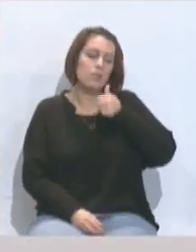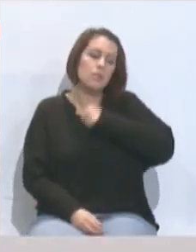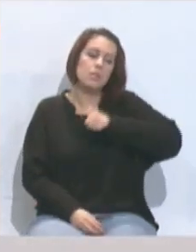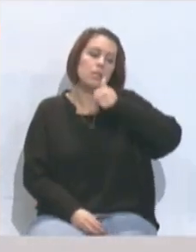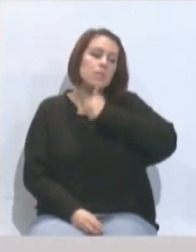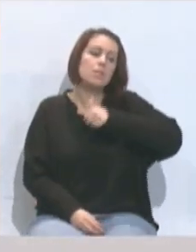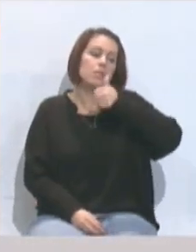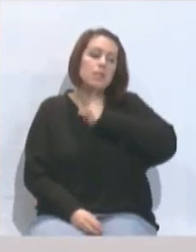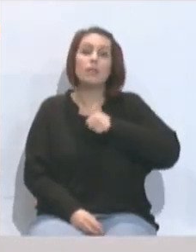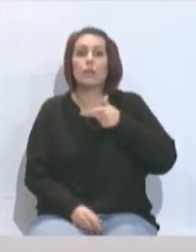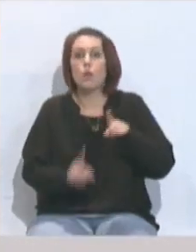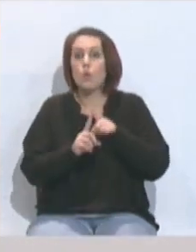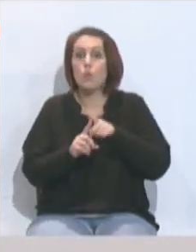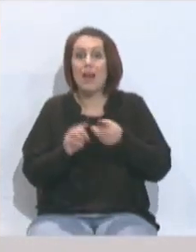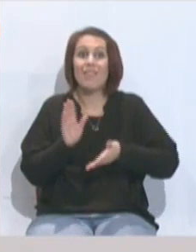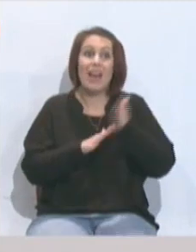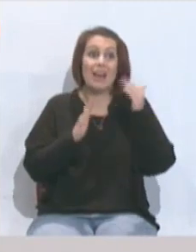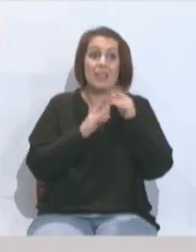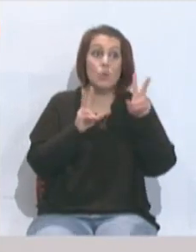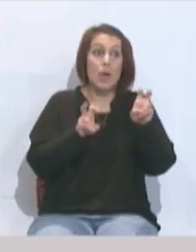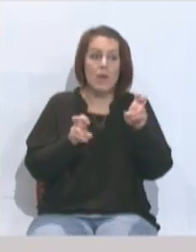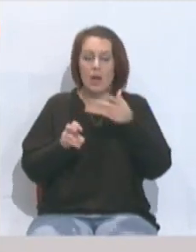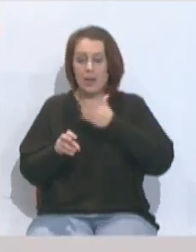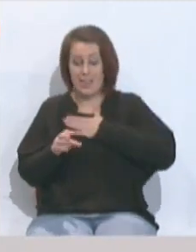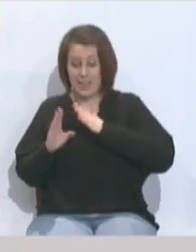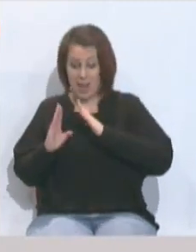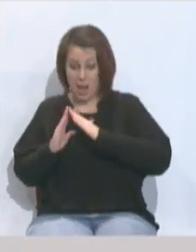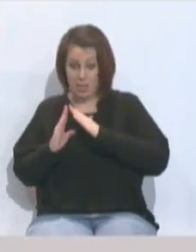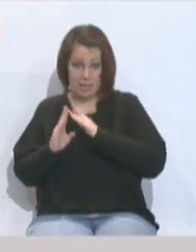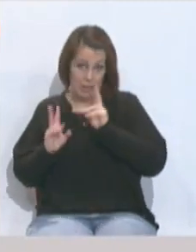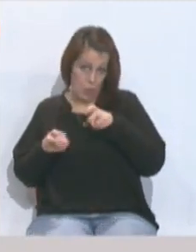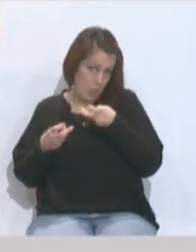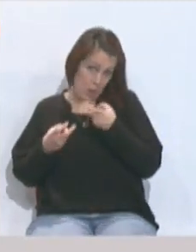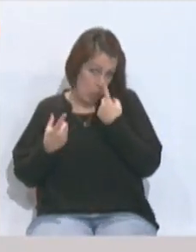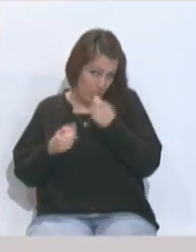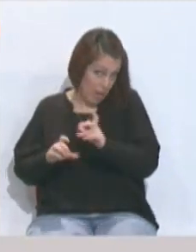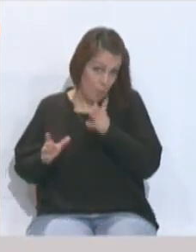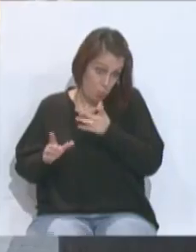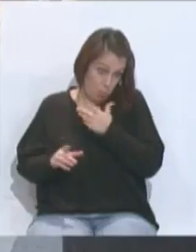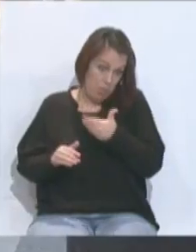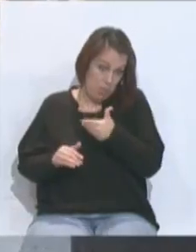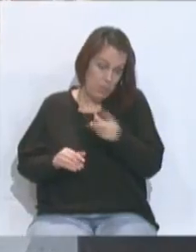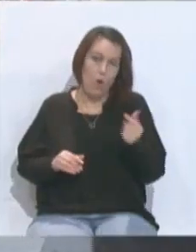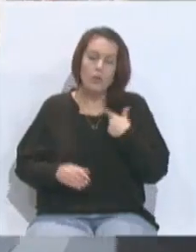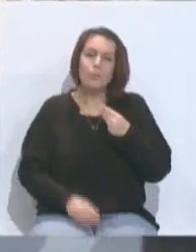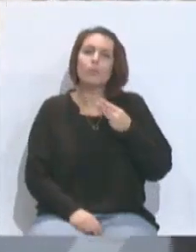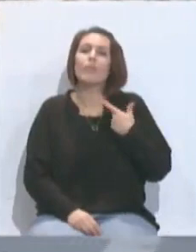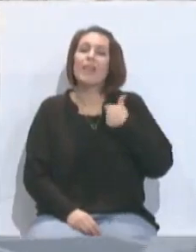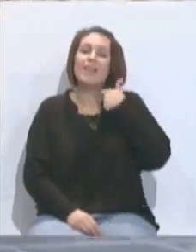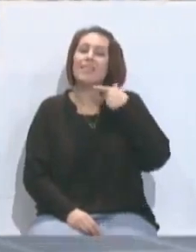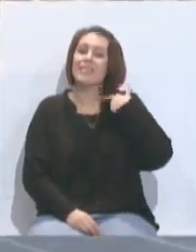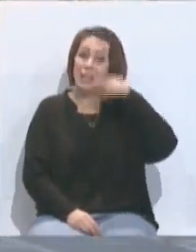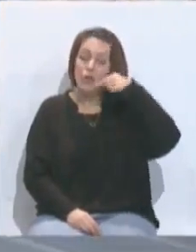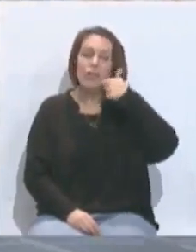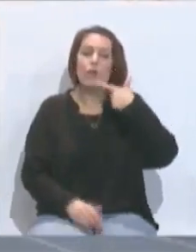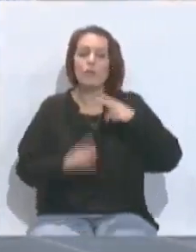está se va a ir a una casa nueva y en su casa pues no hace reformas, ¿no? Porque Piniella ha reiterado que la Universidad de Cádiz no ha cambiado